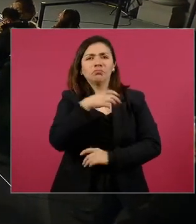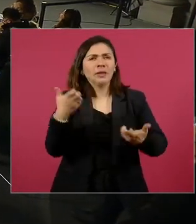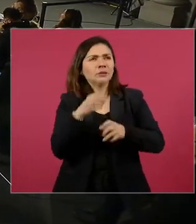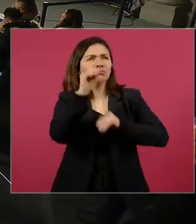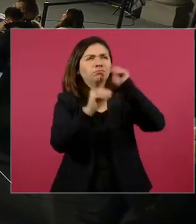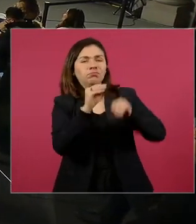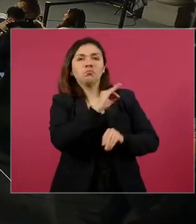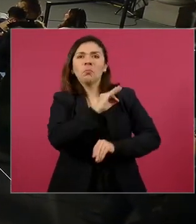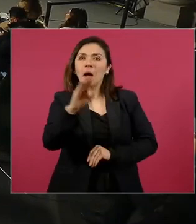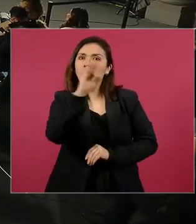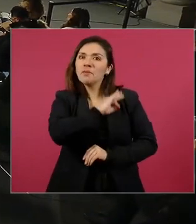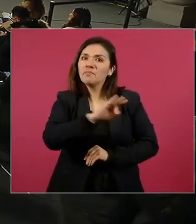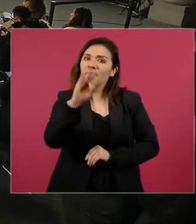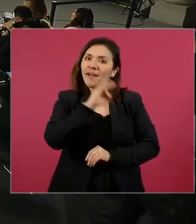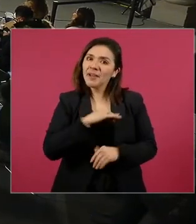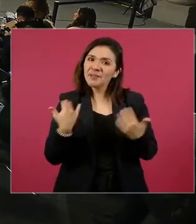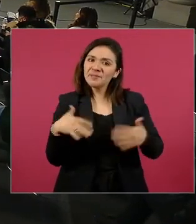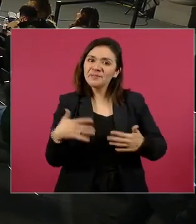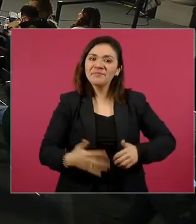Y casi